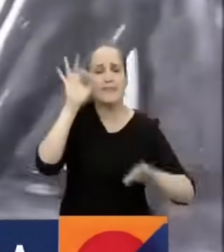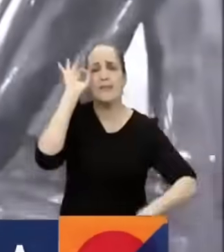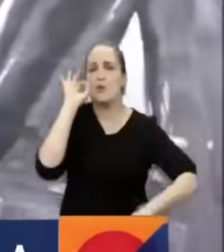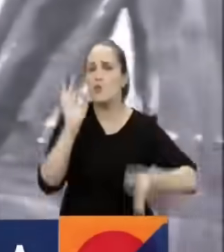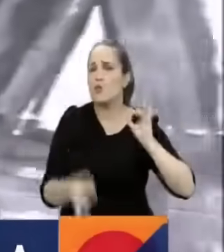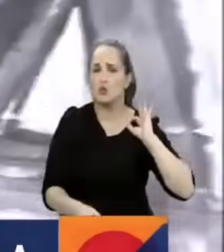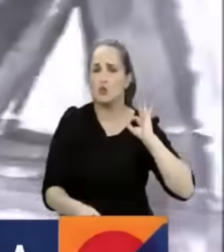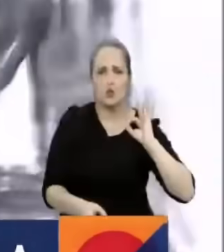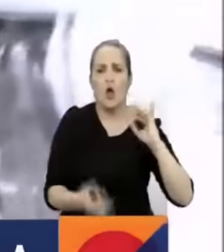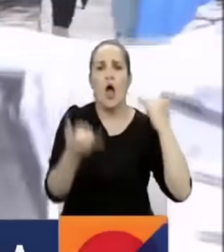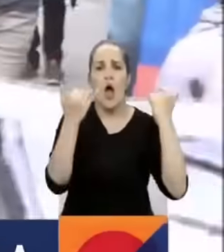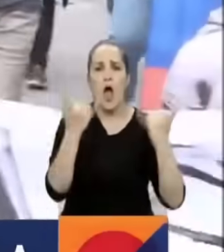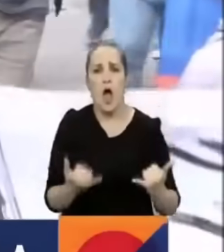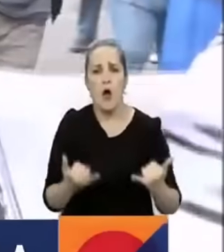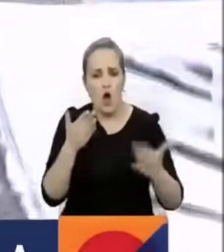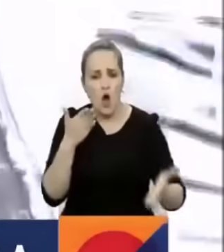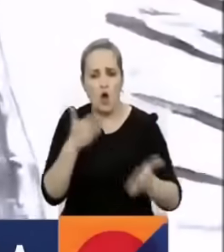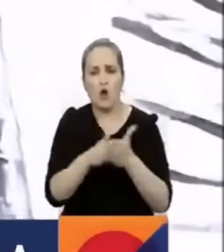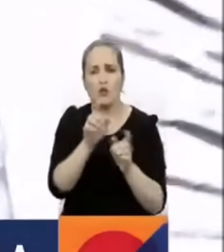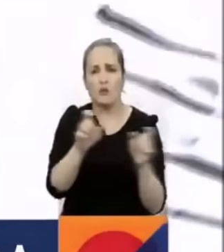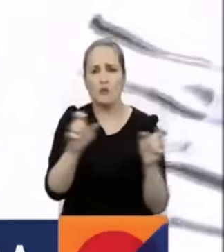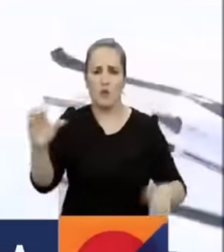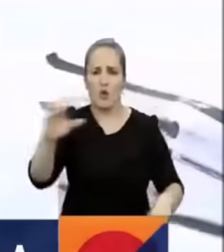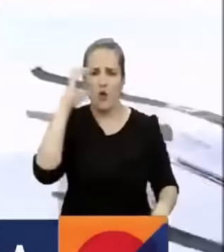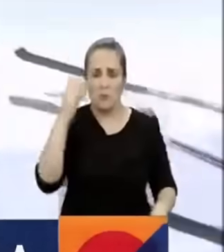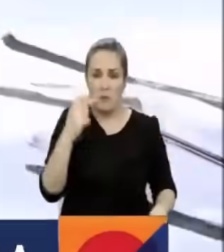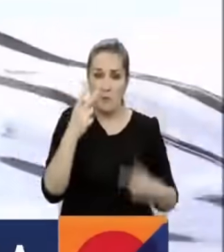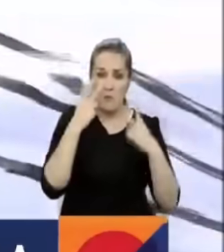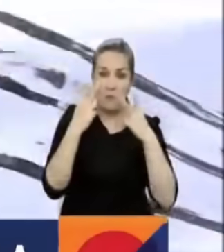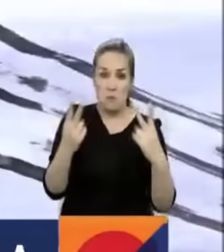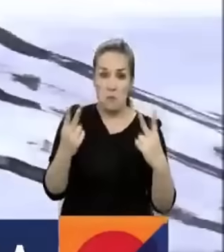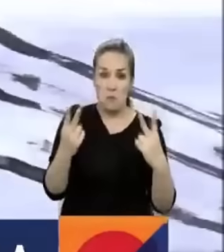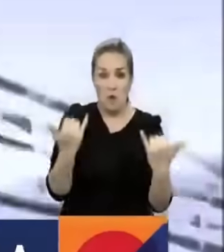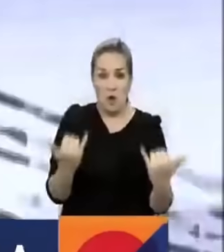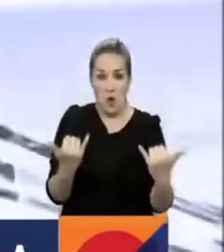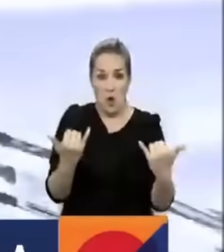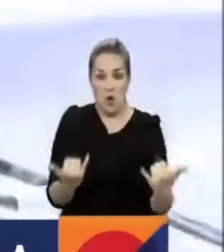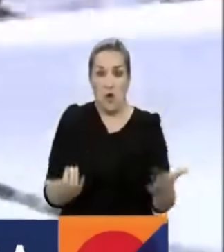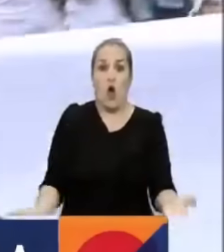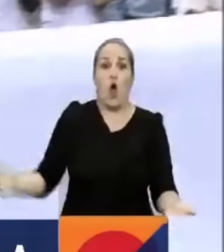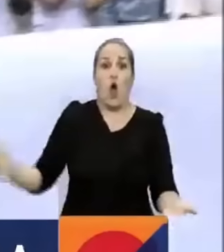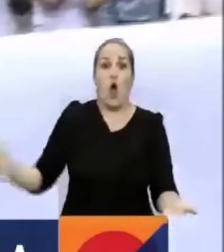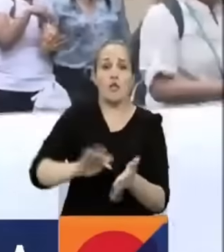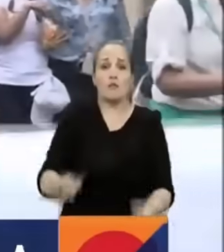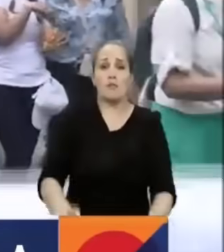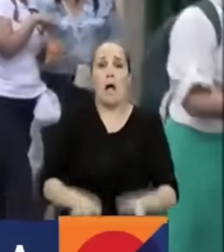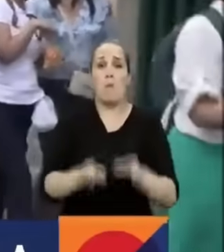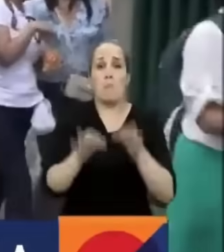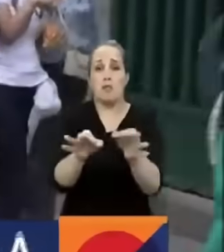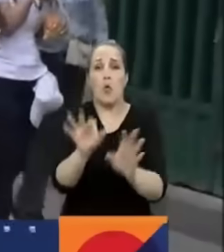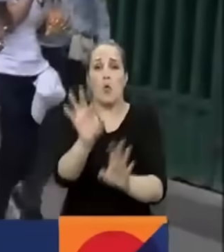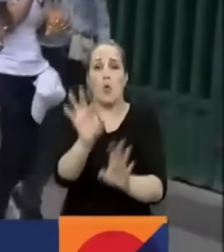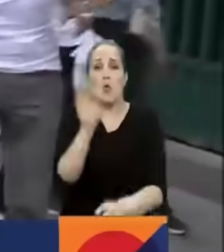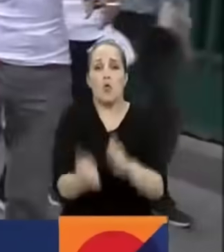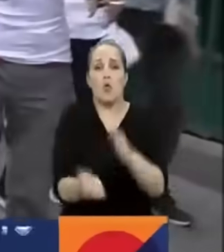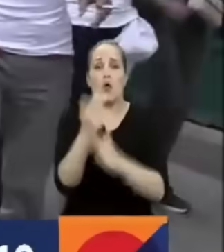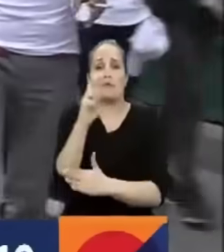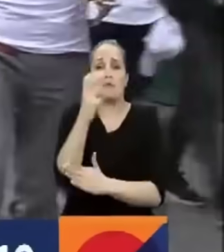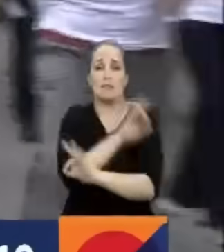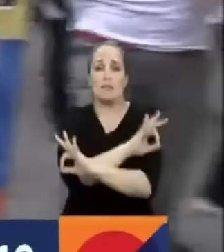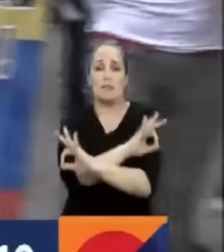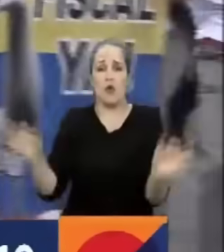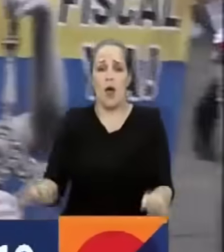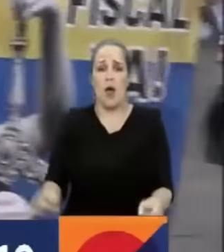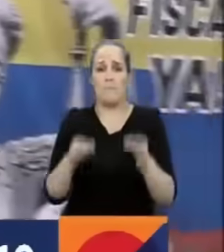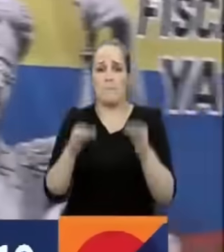están haciendo a todo el pueblo colombiano. Vea que ya hoy también aplazaron las elecciones. Nosotros ahora